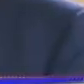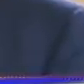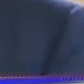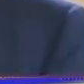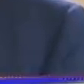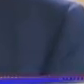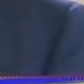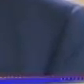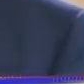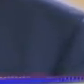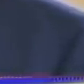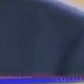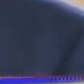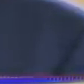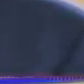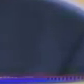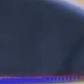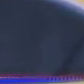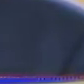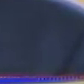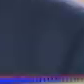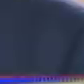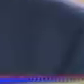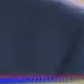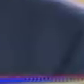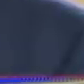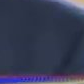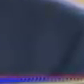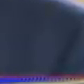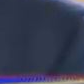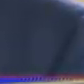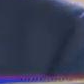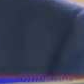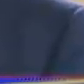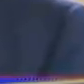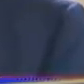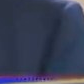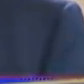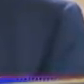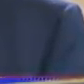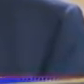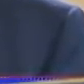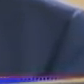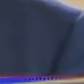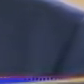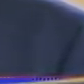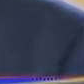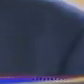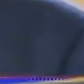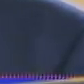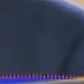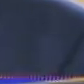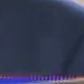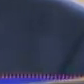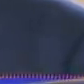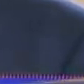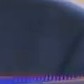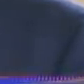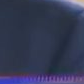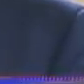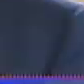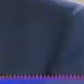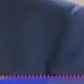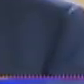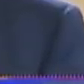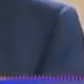todas las cuestiones pendientes y podemos constatar que nuestras relaciones